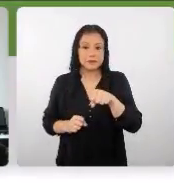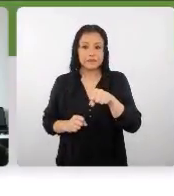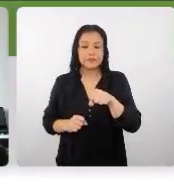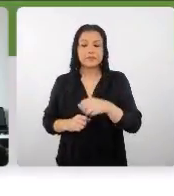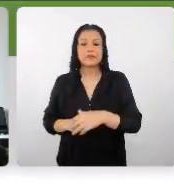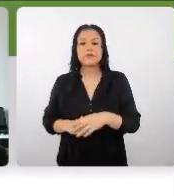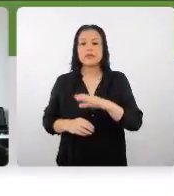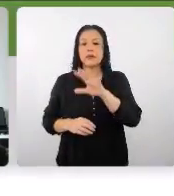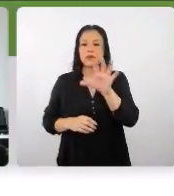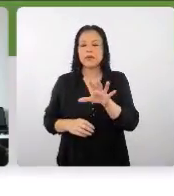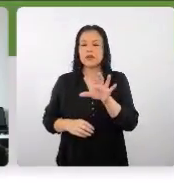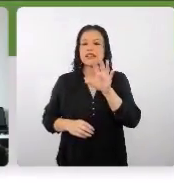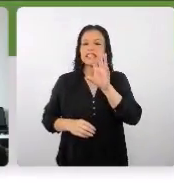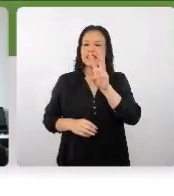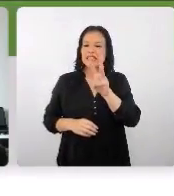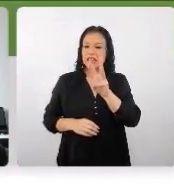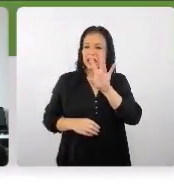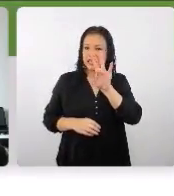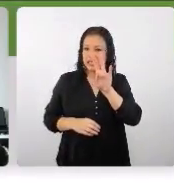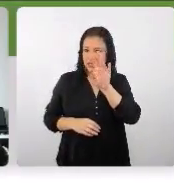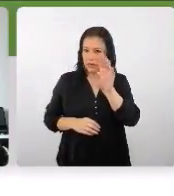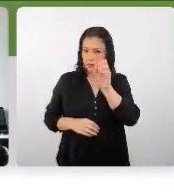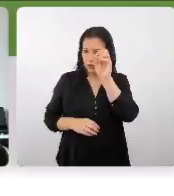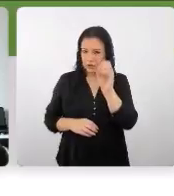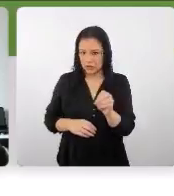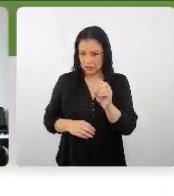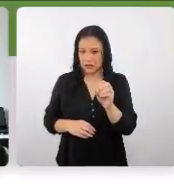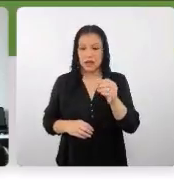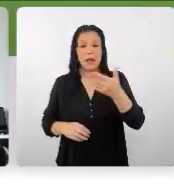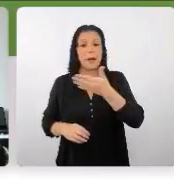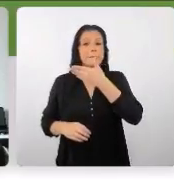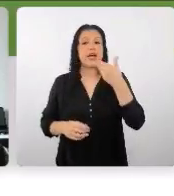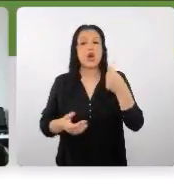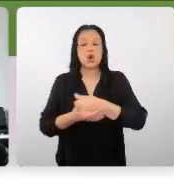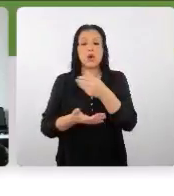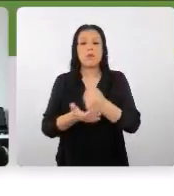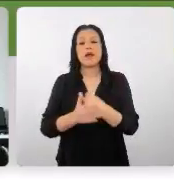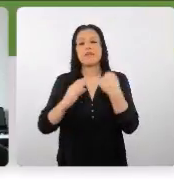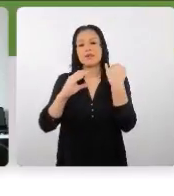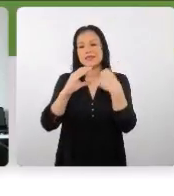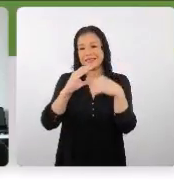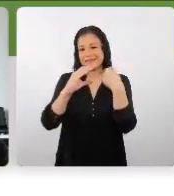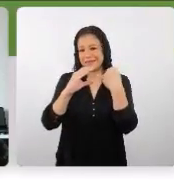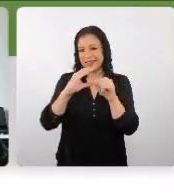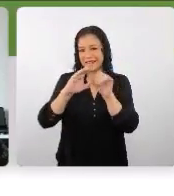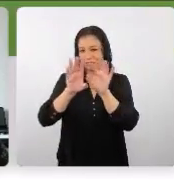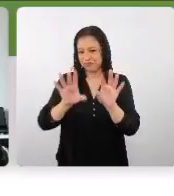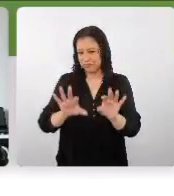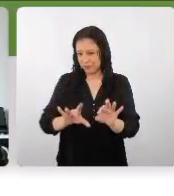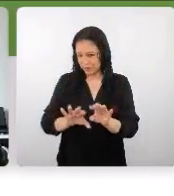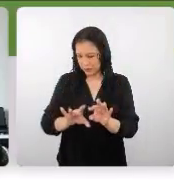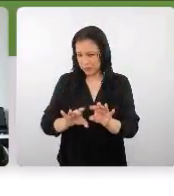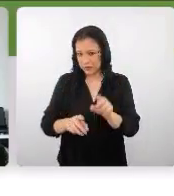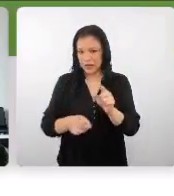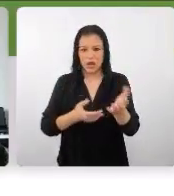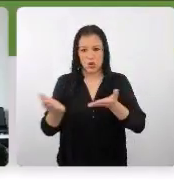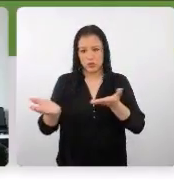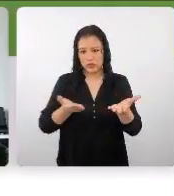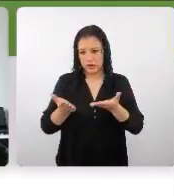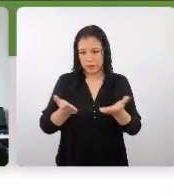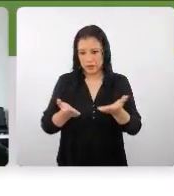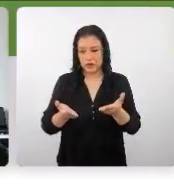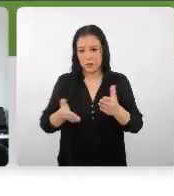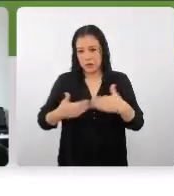cerca del 70%, 67%, los preferiría la compra online para utilizar la compra de esos servicios online